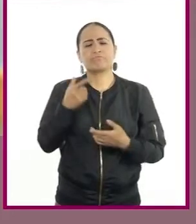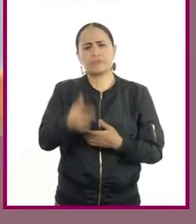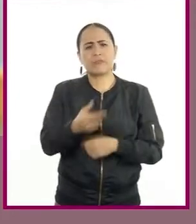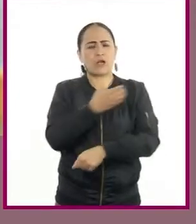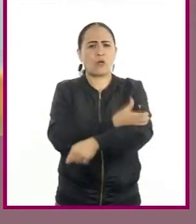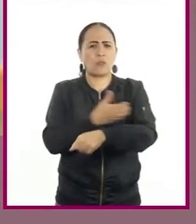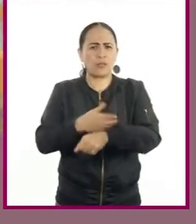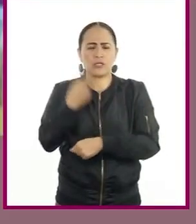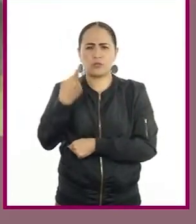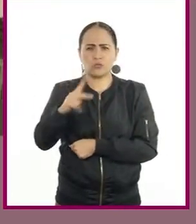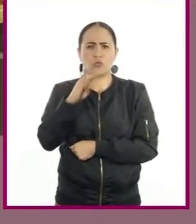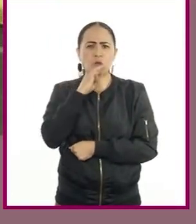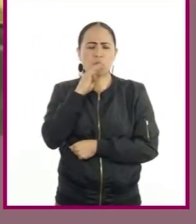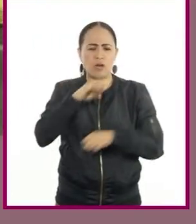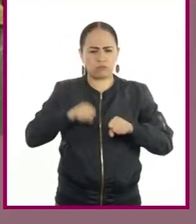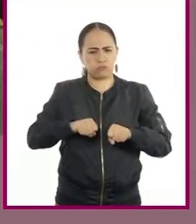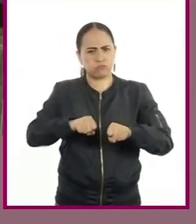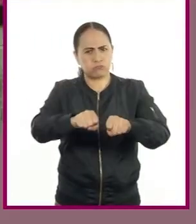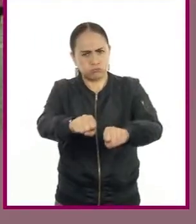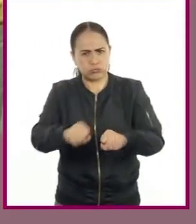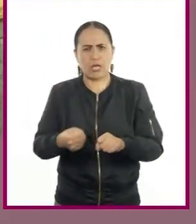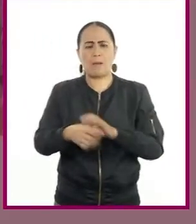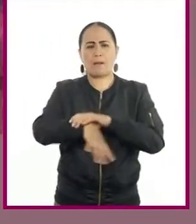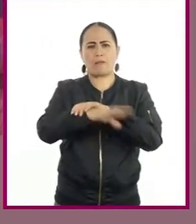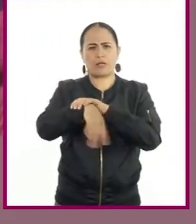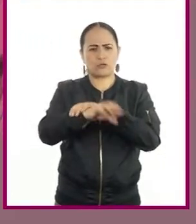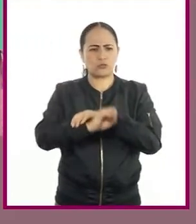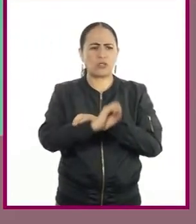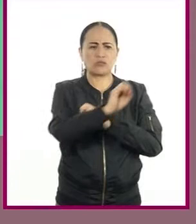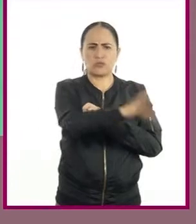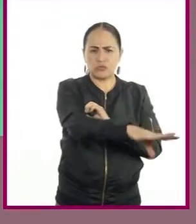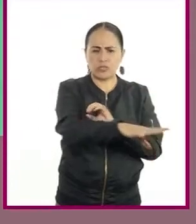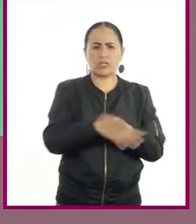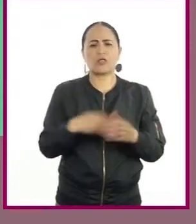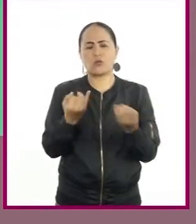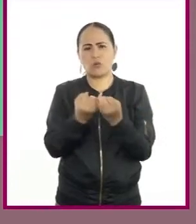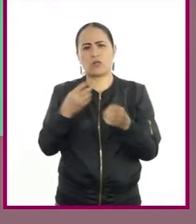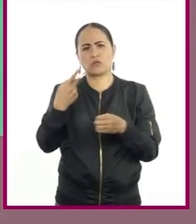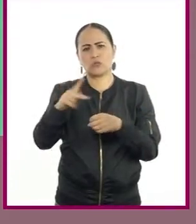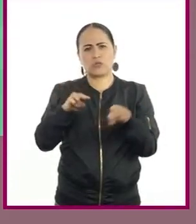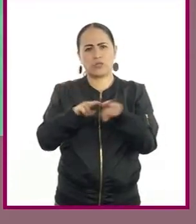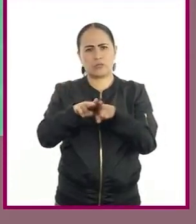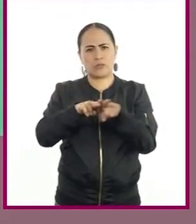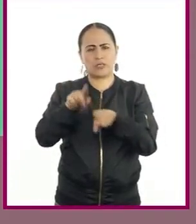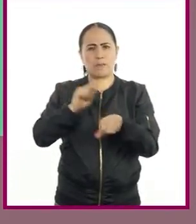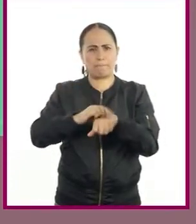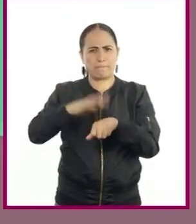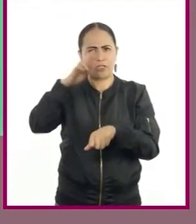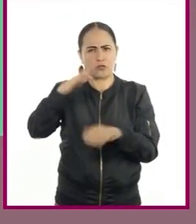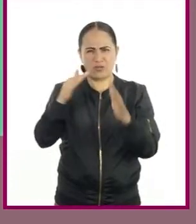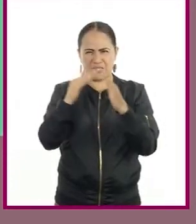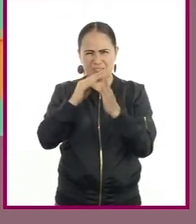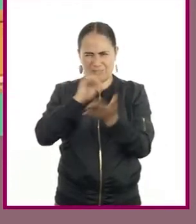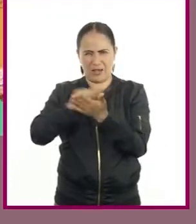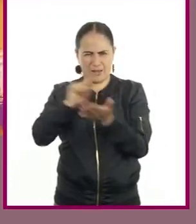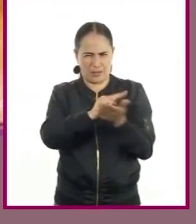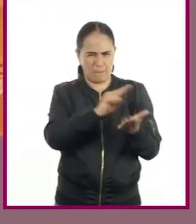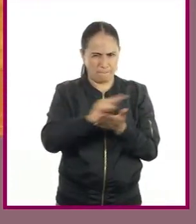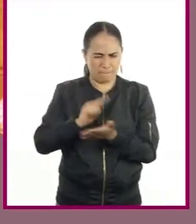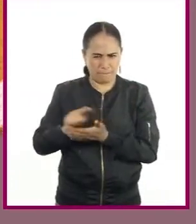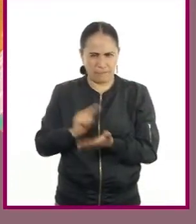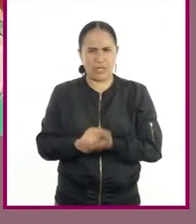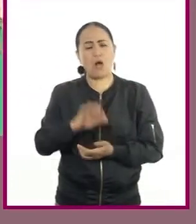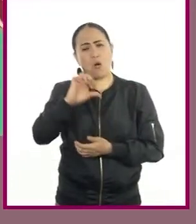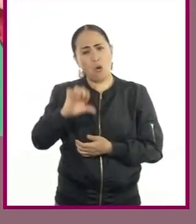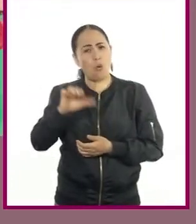mamá al supermercado, saca la basura y ayuda a Carmela, su hermana mayor, a hacer la limpieza. Otra de sus